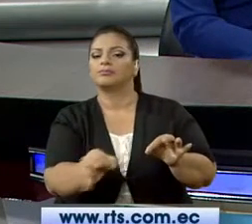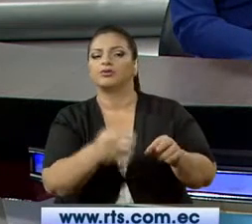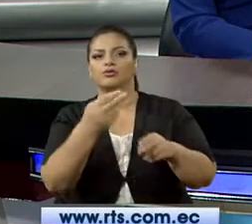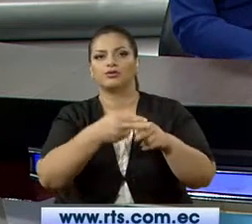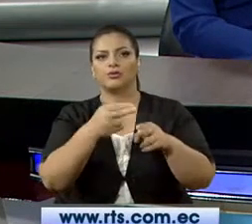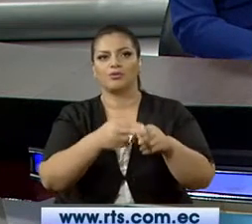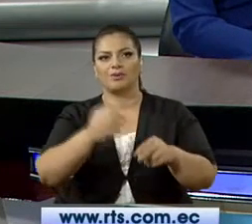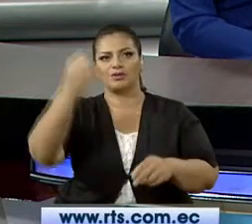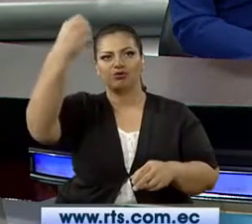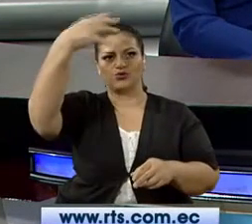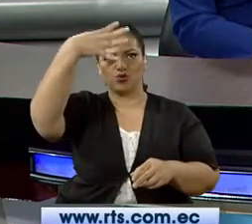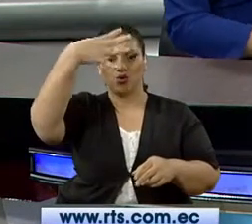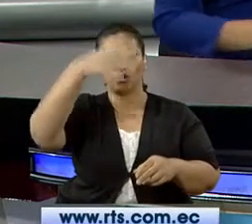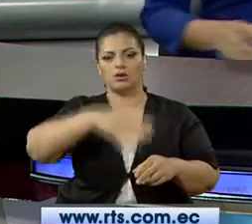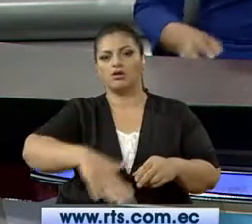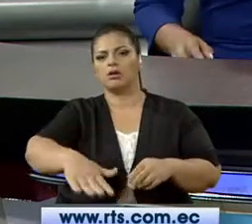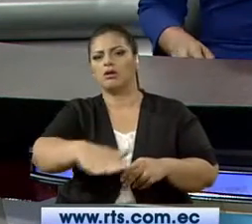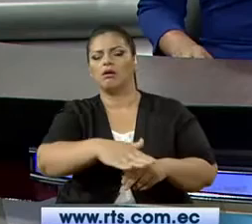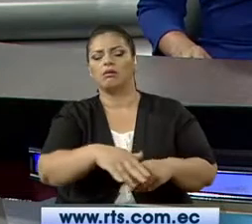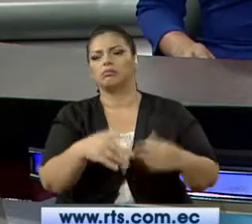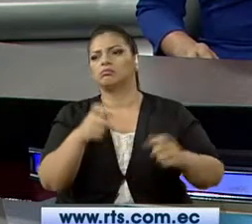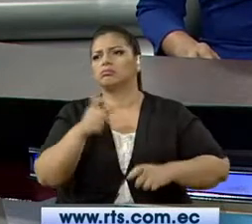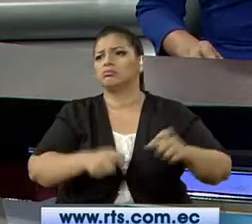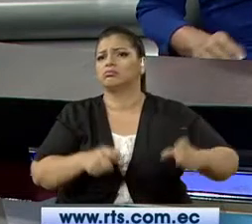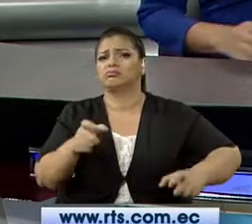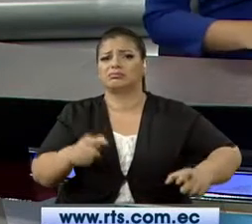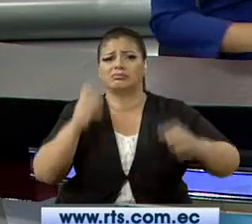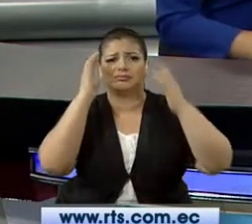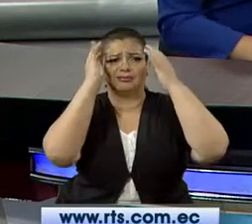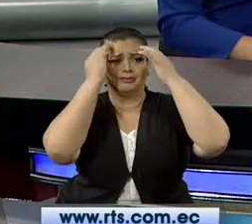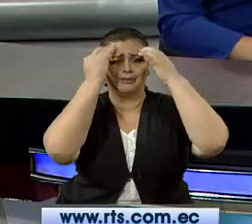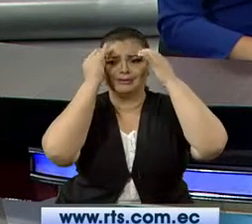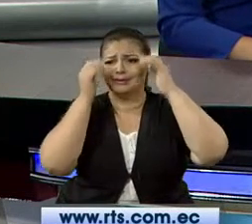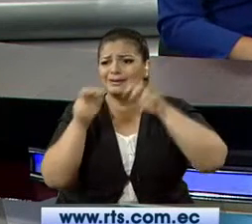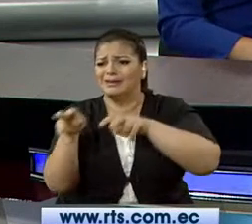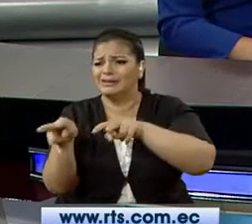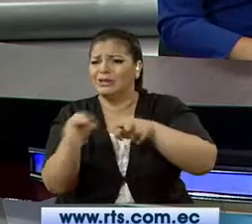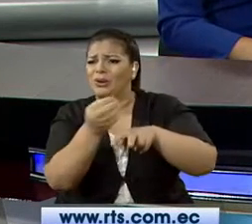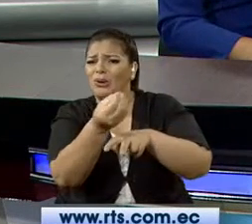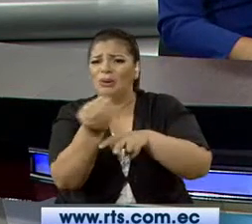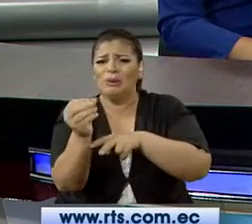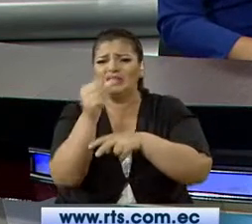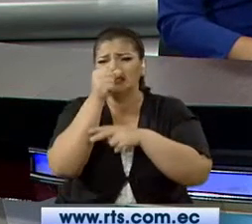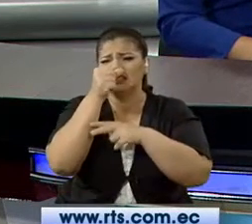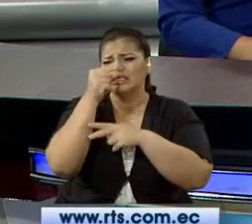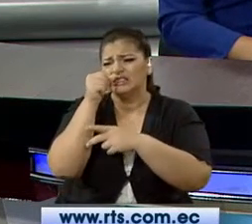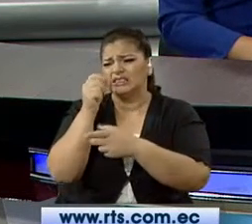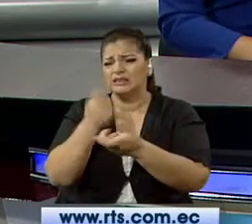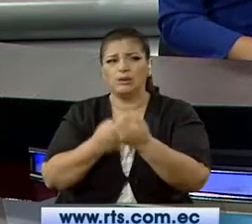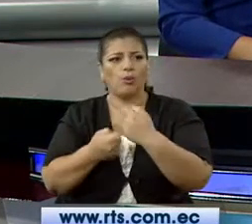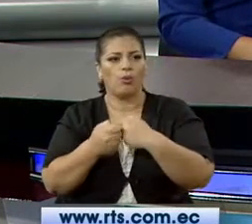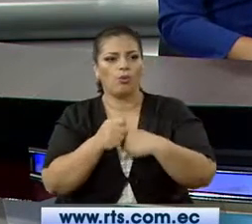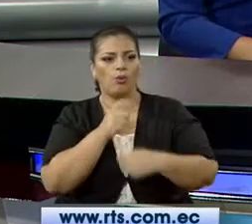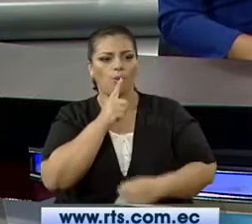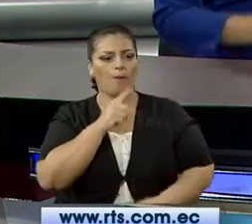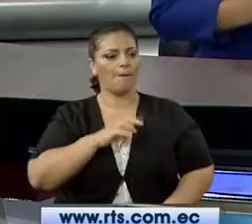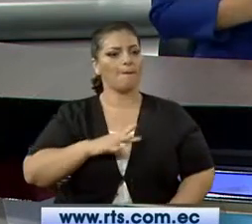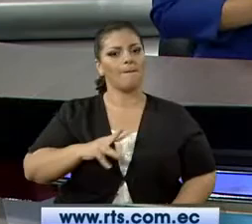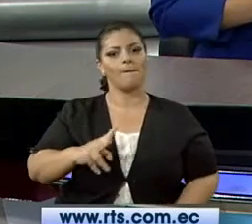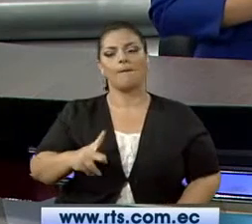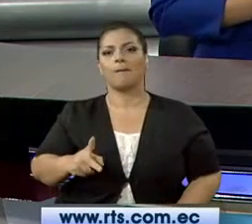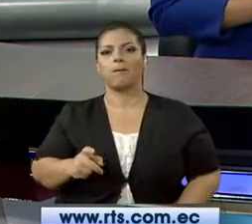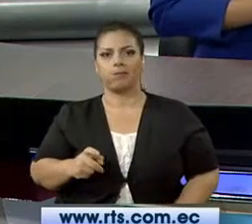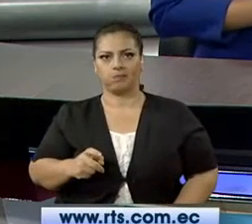una gran cantidad de jóvenes consumidores de droga que se dedican a robar en los domicilios. Los